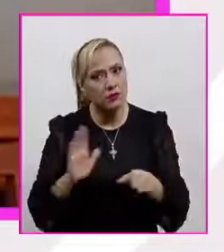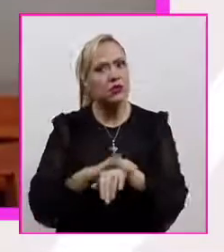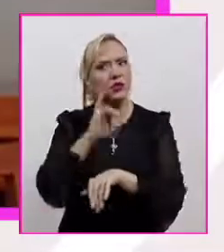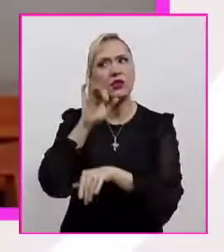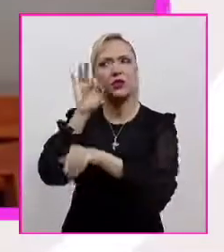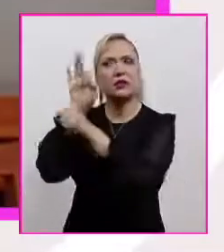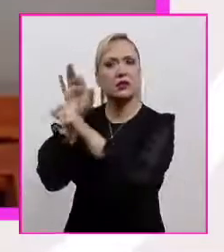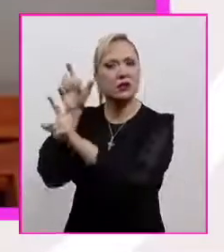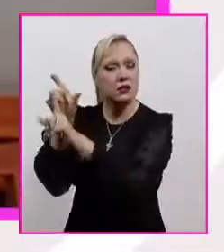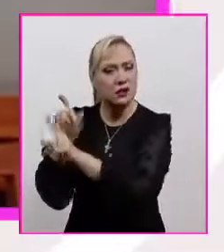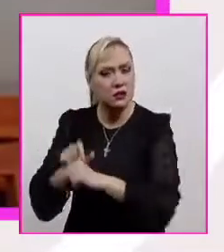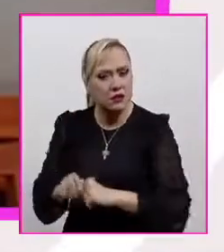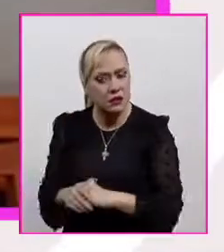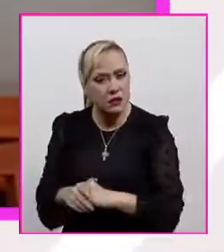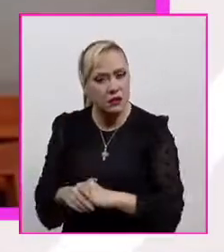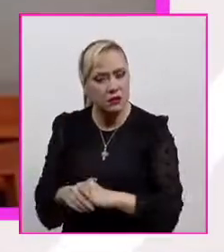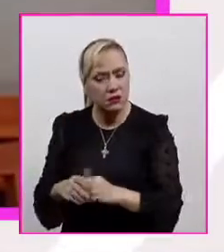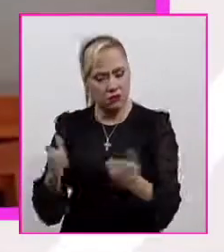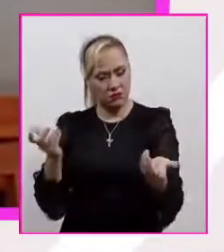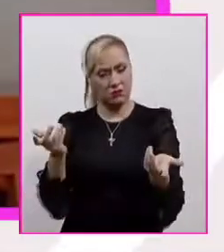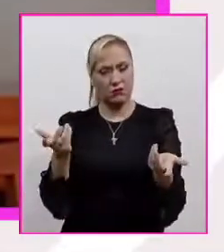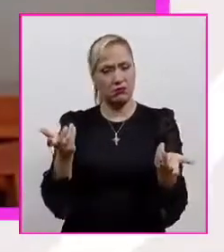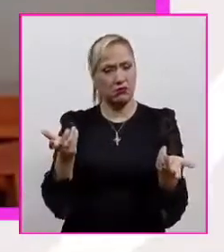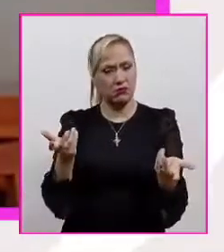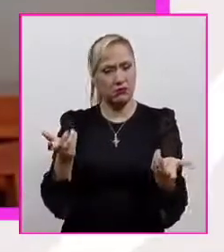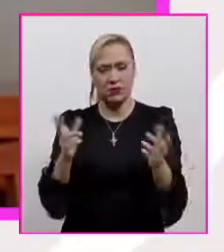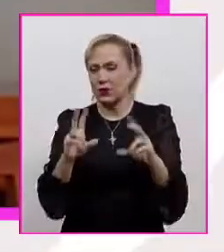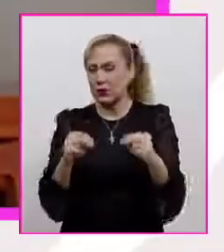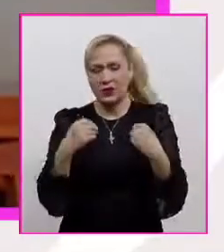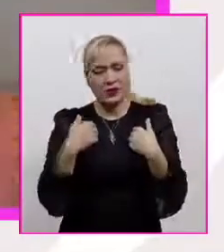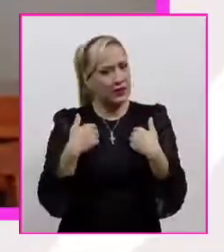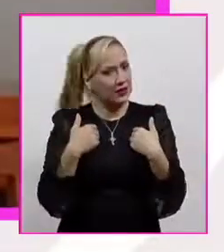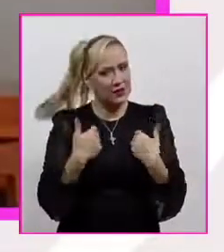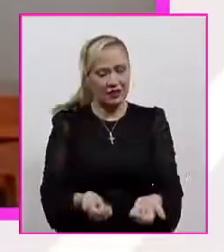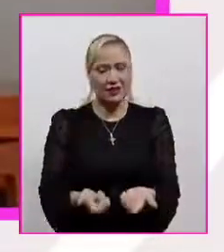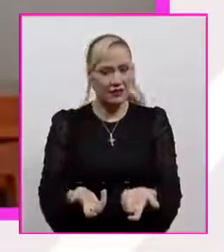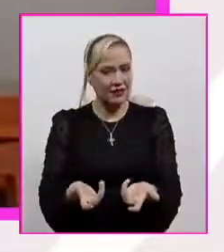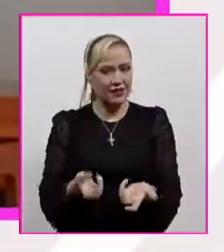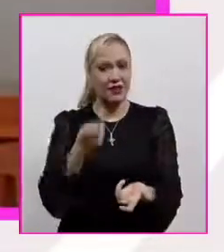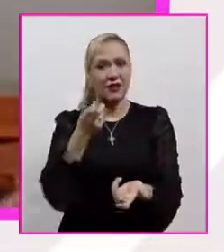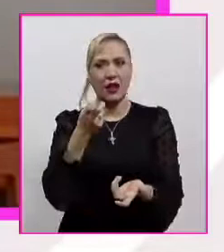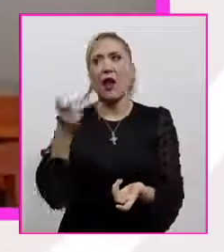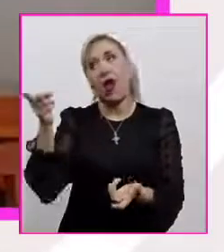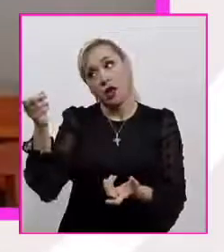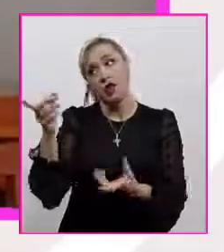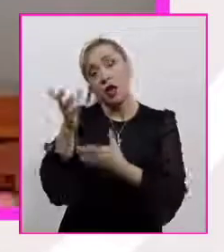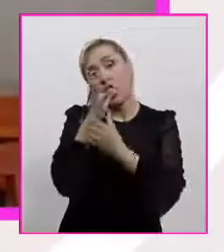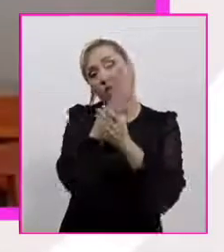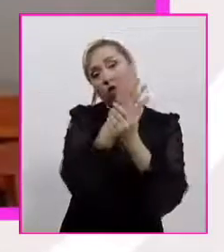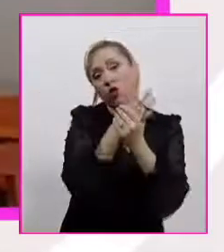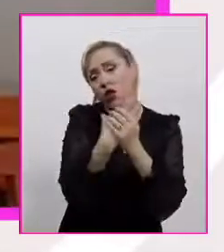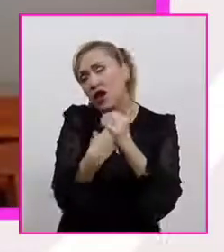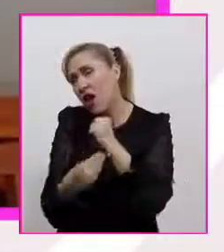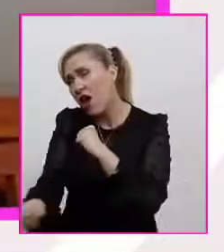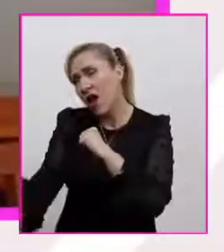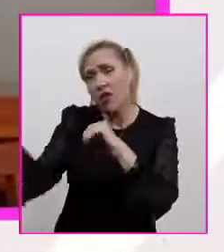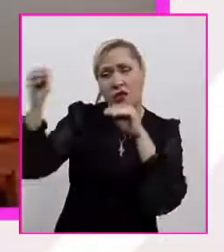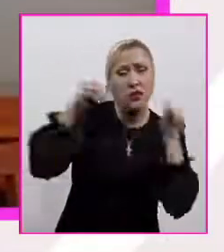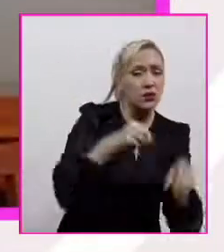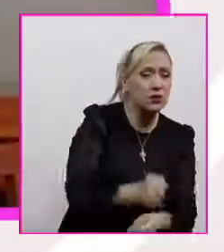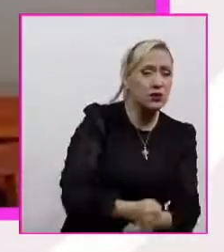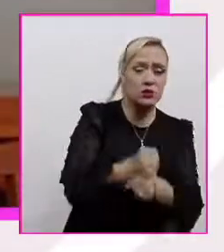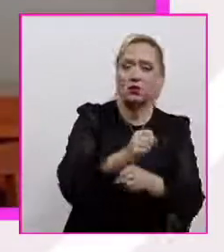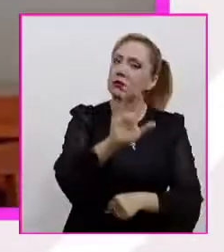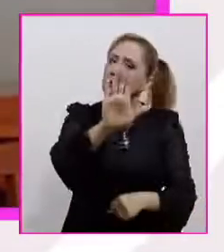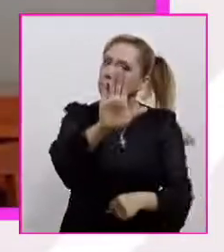países, pues no se entiende igual, ¿no? Es que esos sí son refugiados, no, bueno, perdón, pero también una persona que